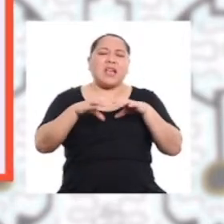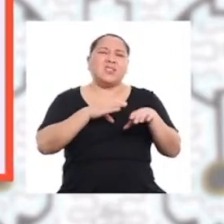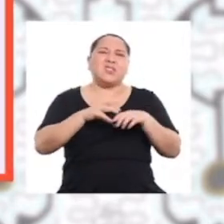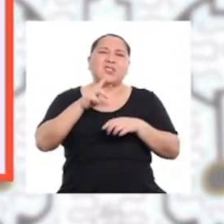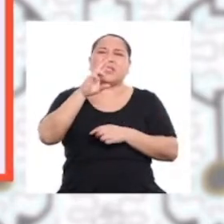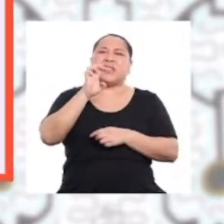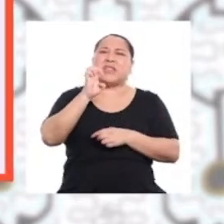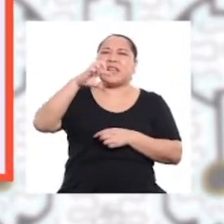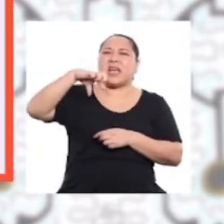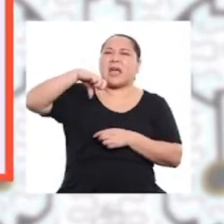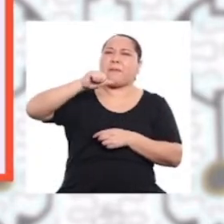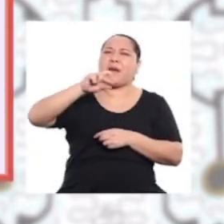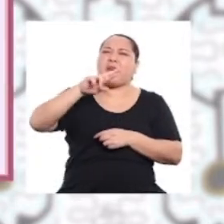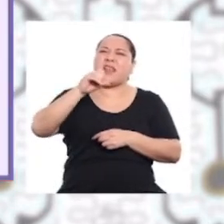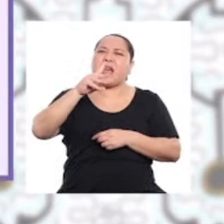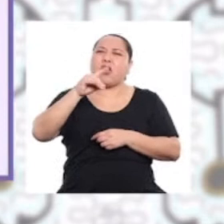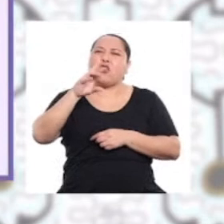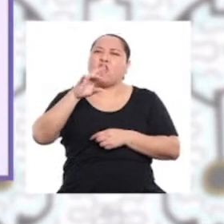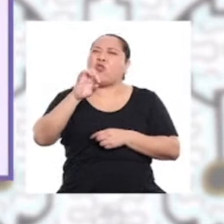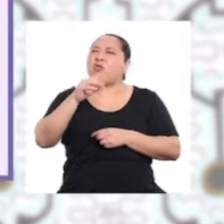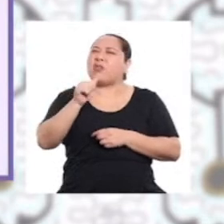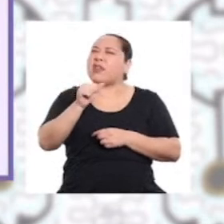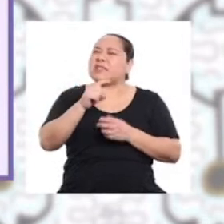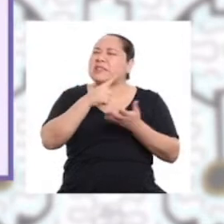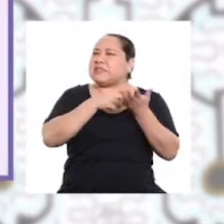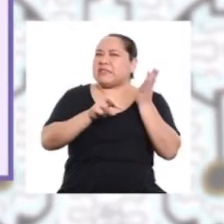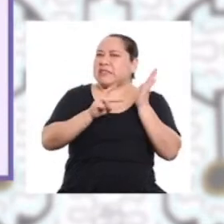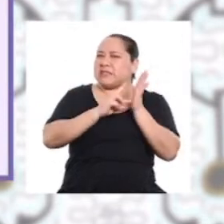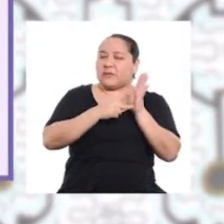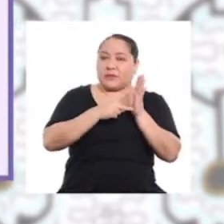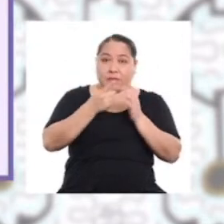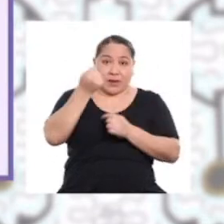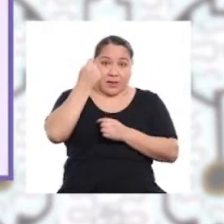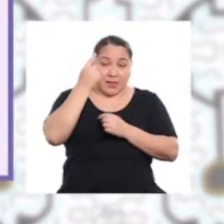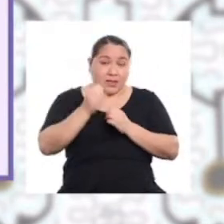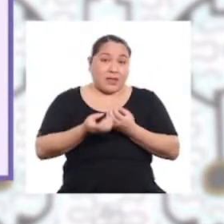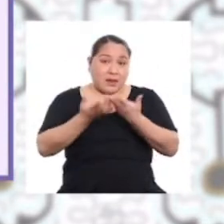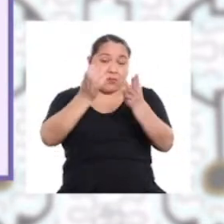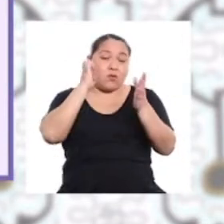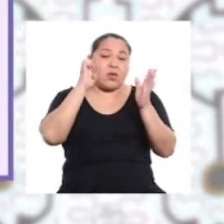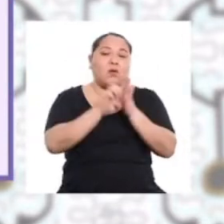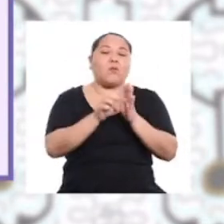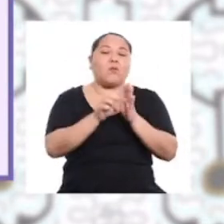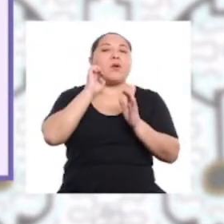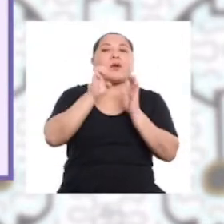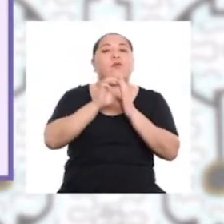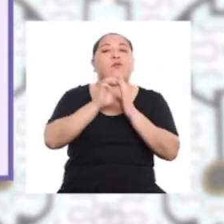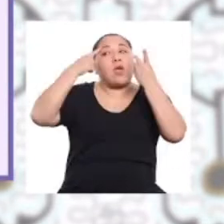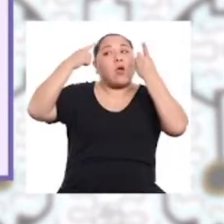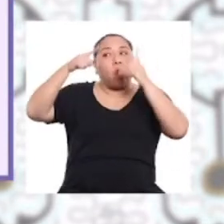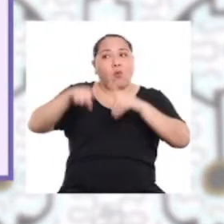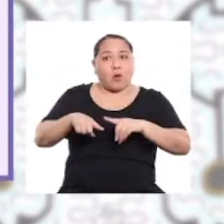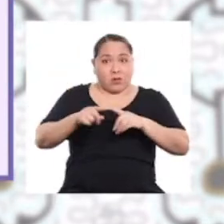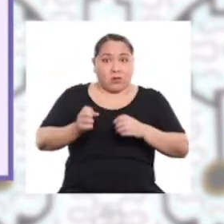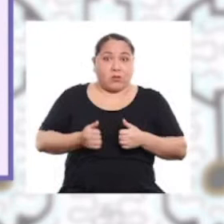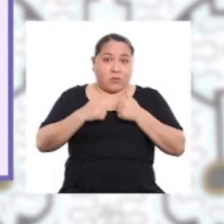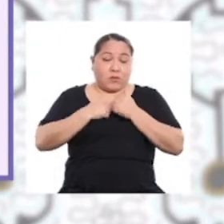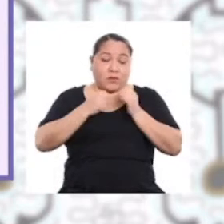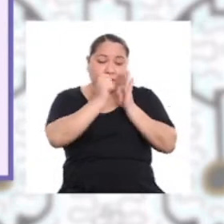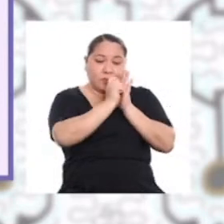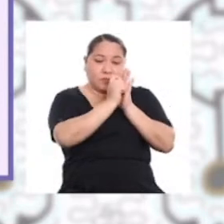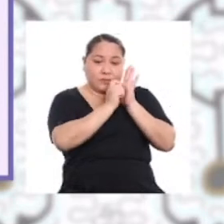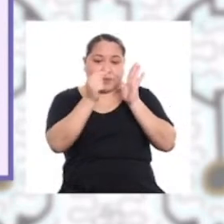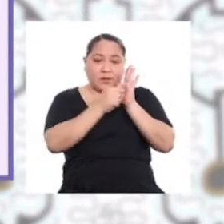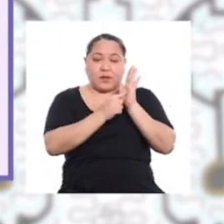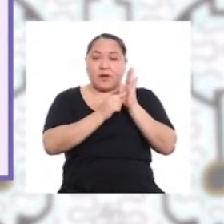reparadoras, profesora? Para que comprendan mejor, les daré un ejemplo. Si un acuerdo de convivencia